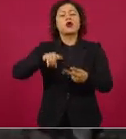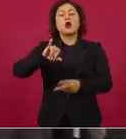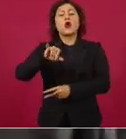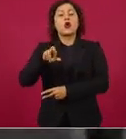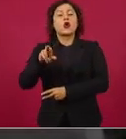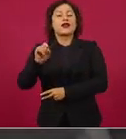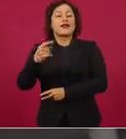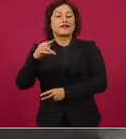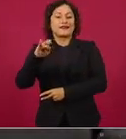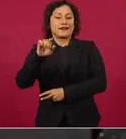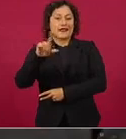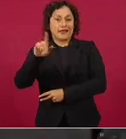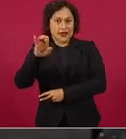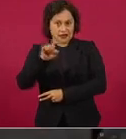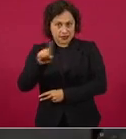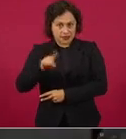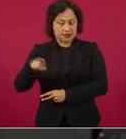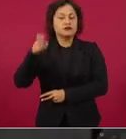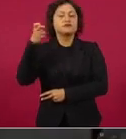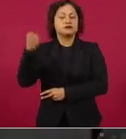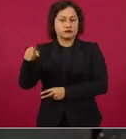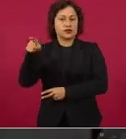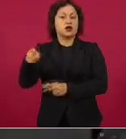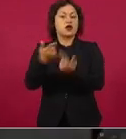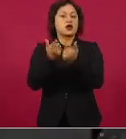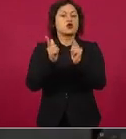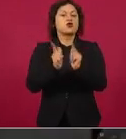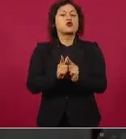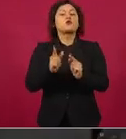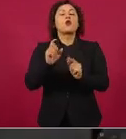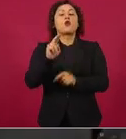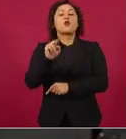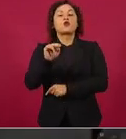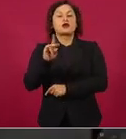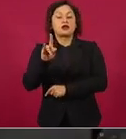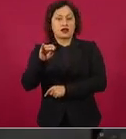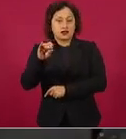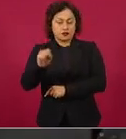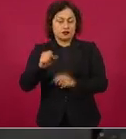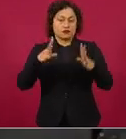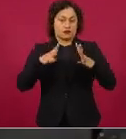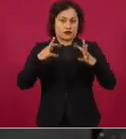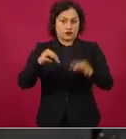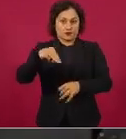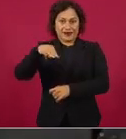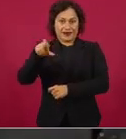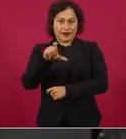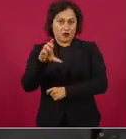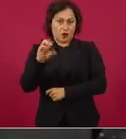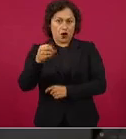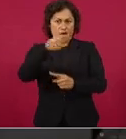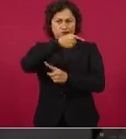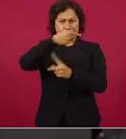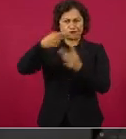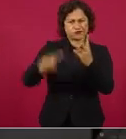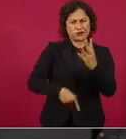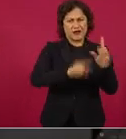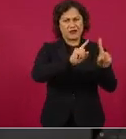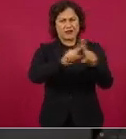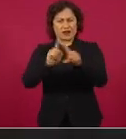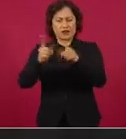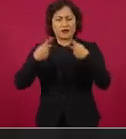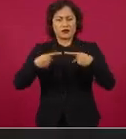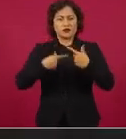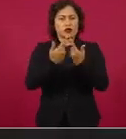Centro Universitario de la Costa, Grupo Unidos por Mismaloya, Fundación Mexicoa, todos los ciudadanos están al favor